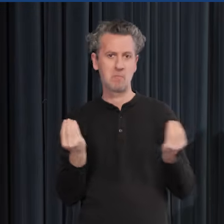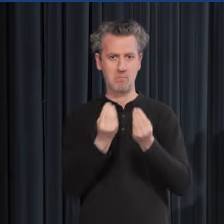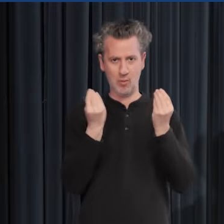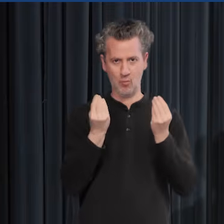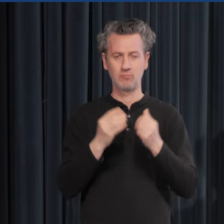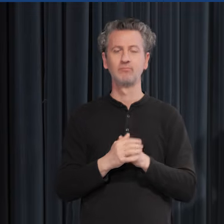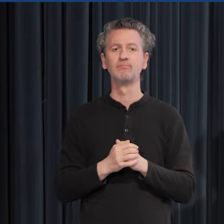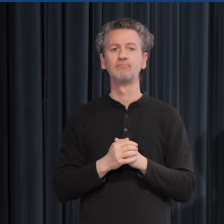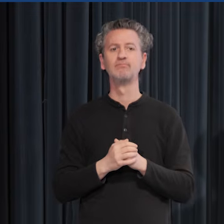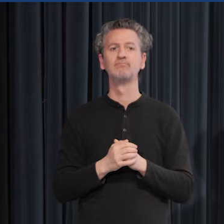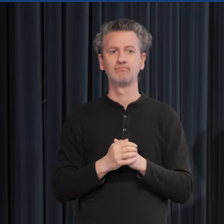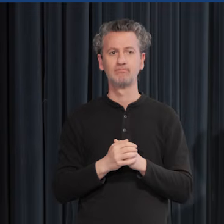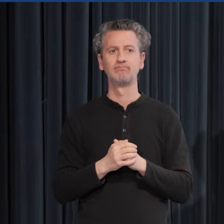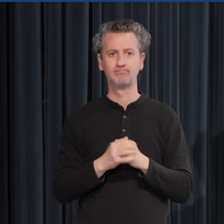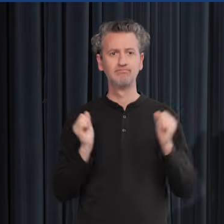aquí.